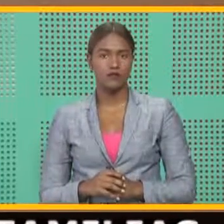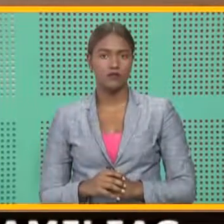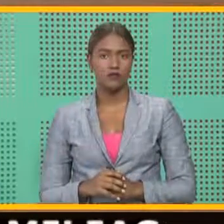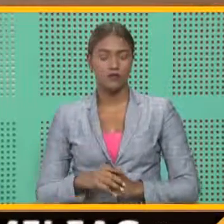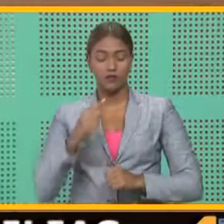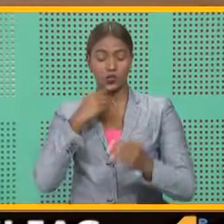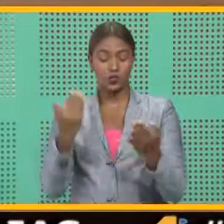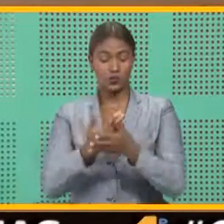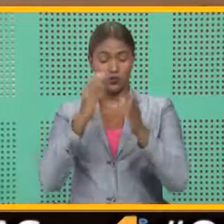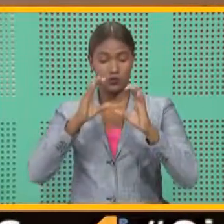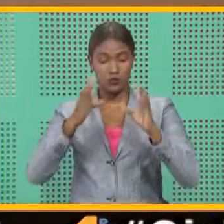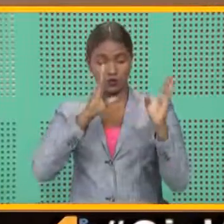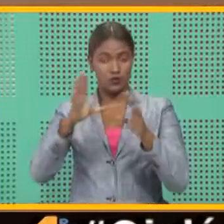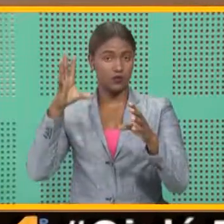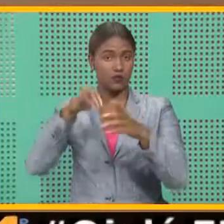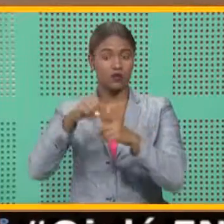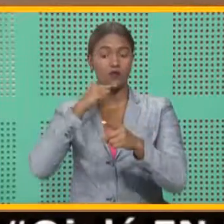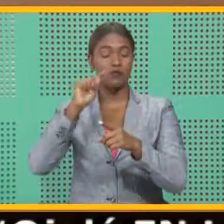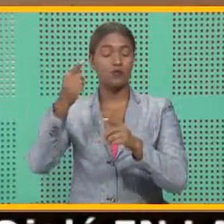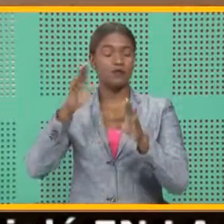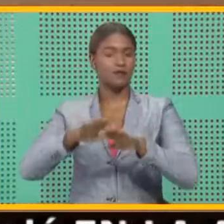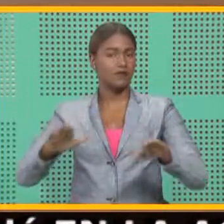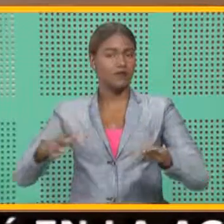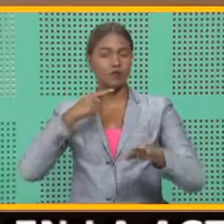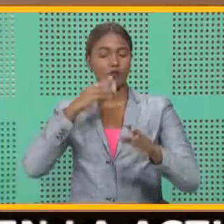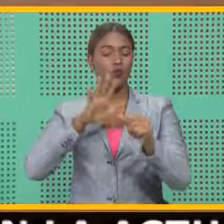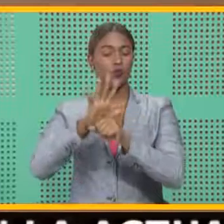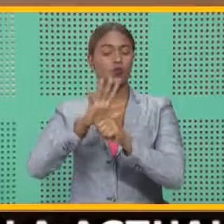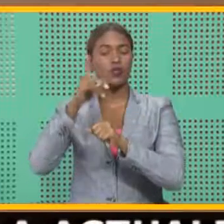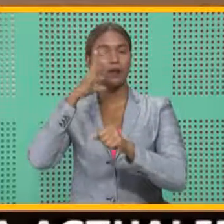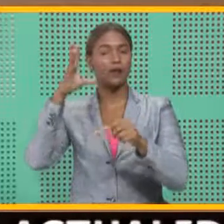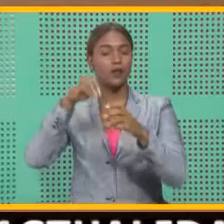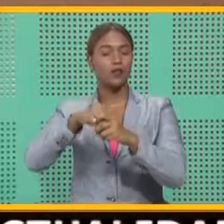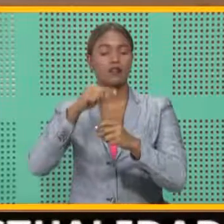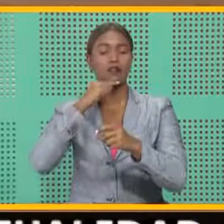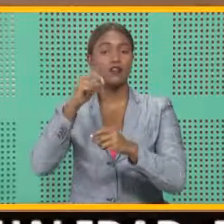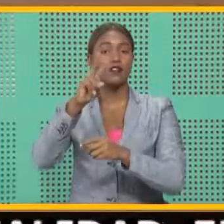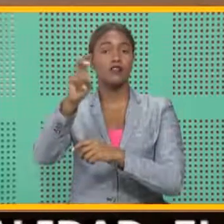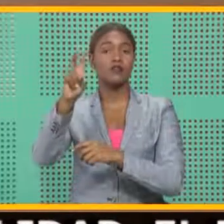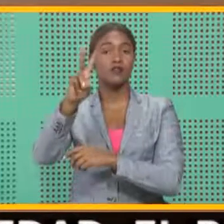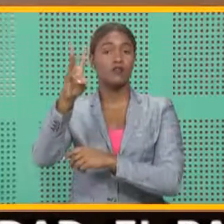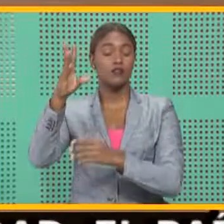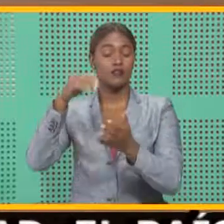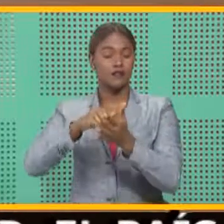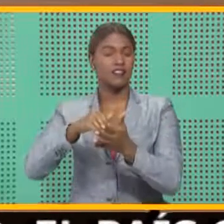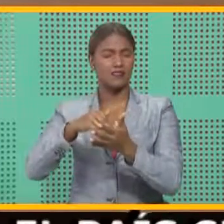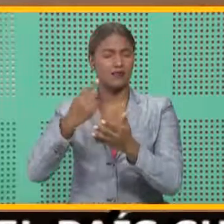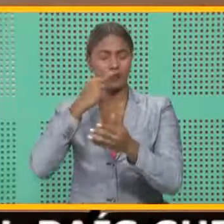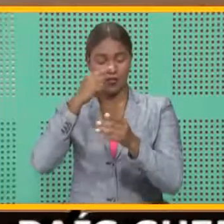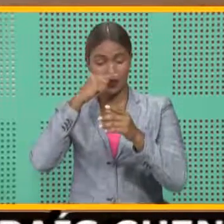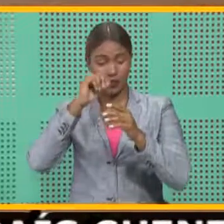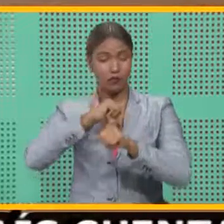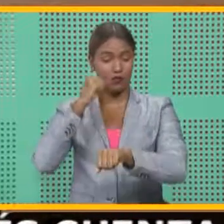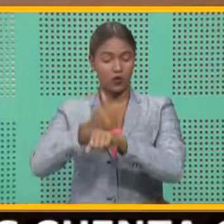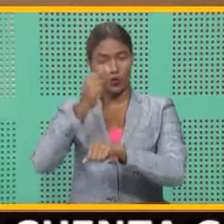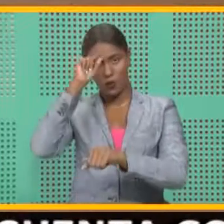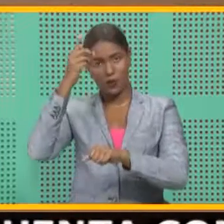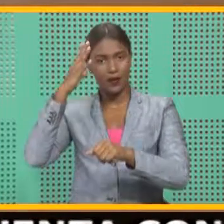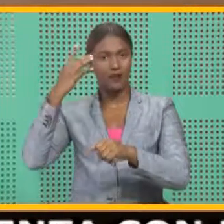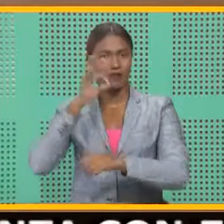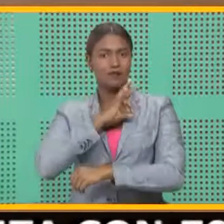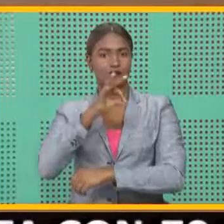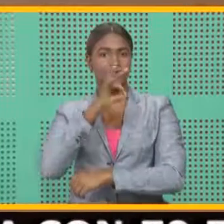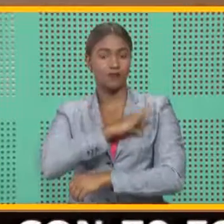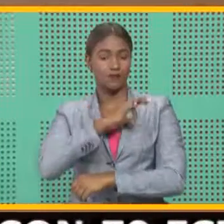Un nuevo centro de atención integral a la primera infancia con capacidad para albergar a 226 niños inauguró el gobierno para el beneficio